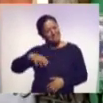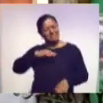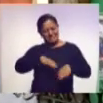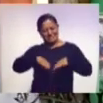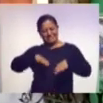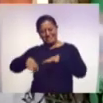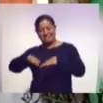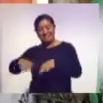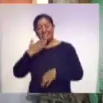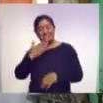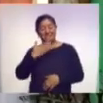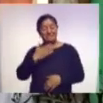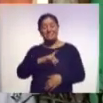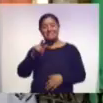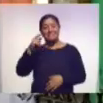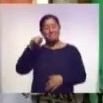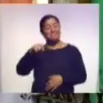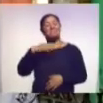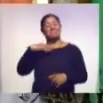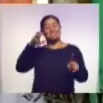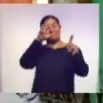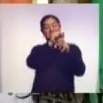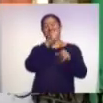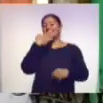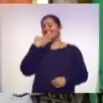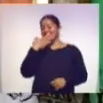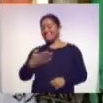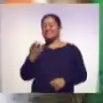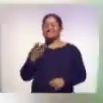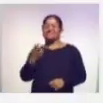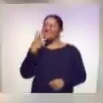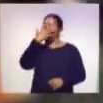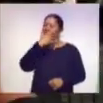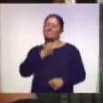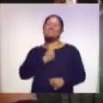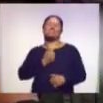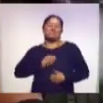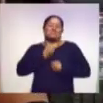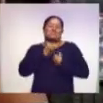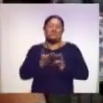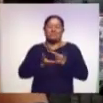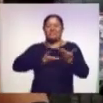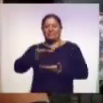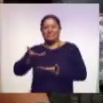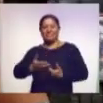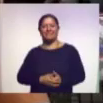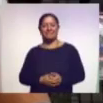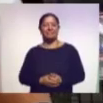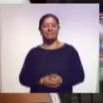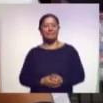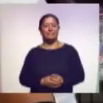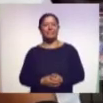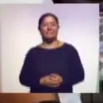cosas, se hagan realidad tus sueños, es una cosa muy linda que se puede compartir. Pues más que nada un